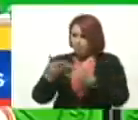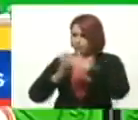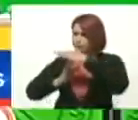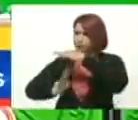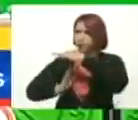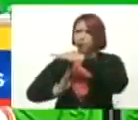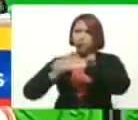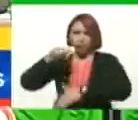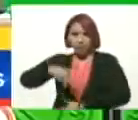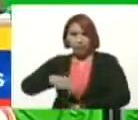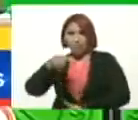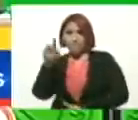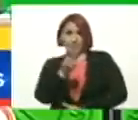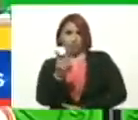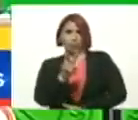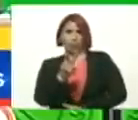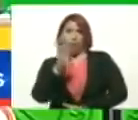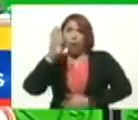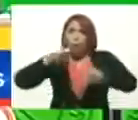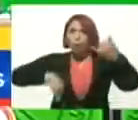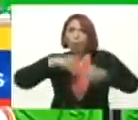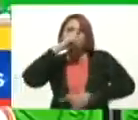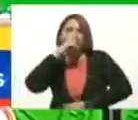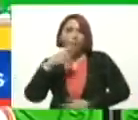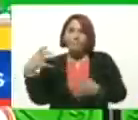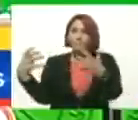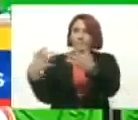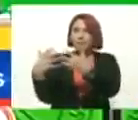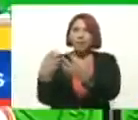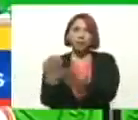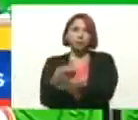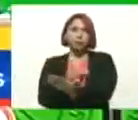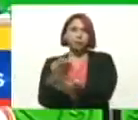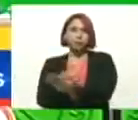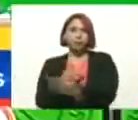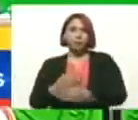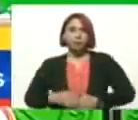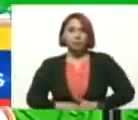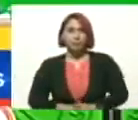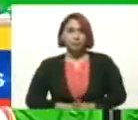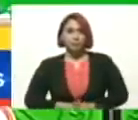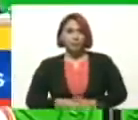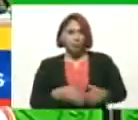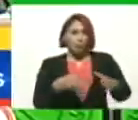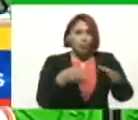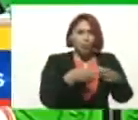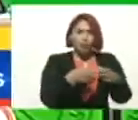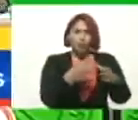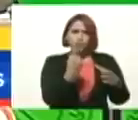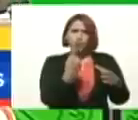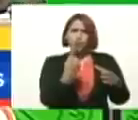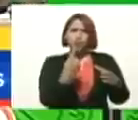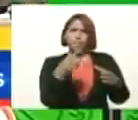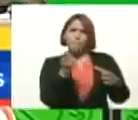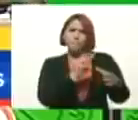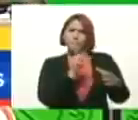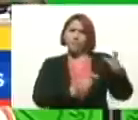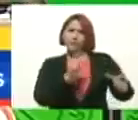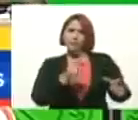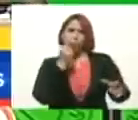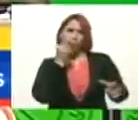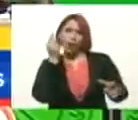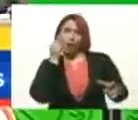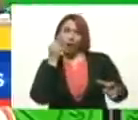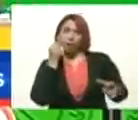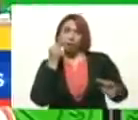migración. En los últimos años de la guerra económica, un grupo de venezolanos y venezolanas ha ido